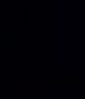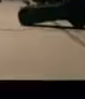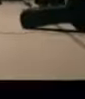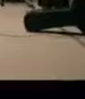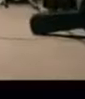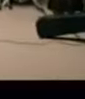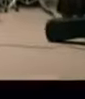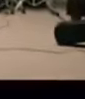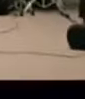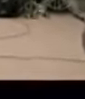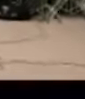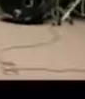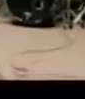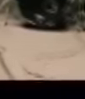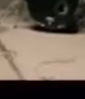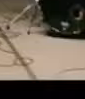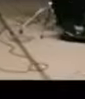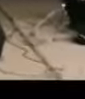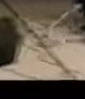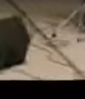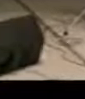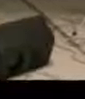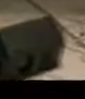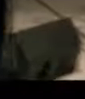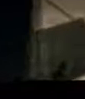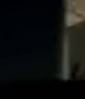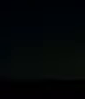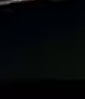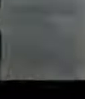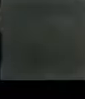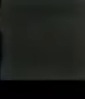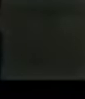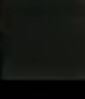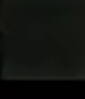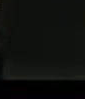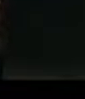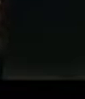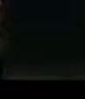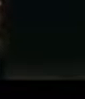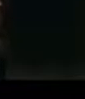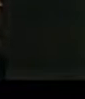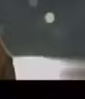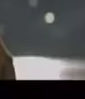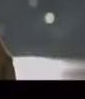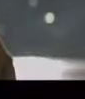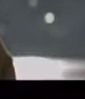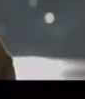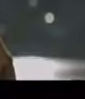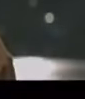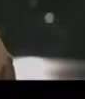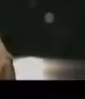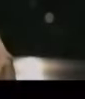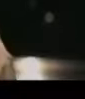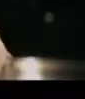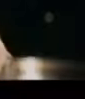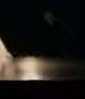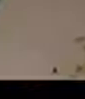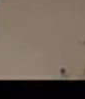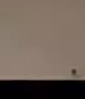limpian el cielo, lo agradezco sin decir que no. El flash que dejé en